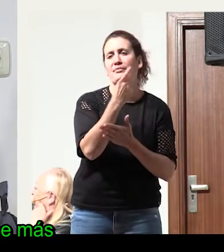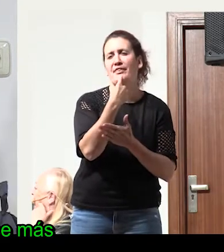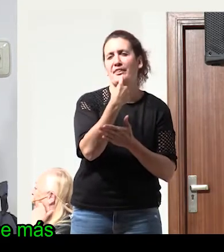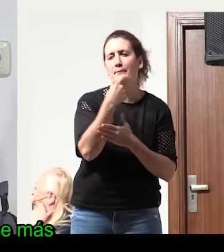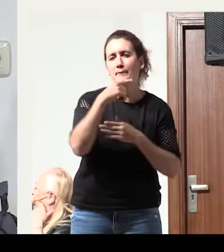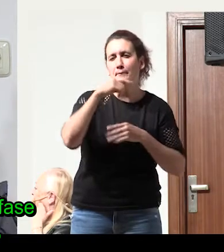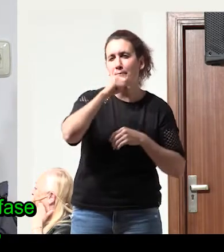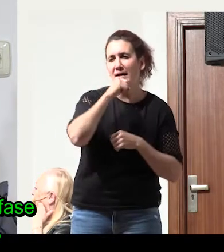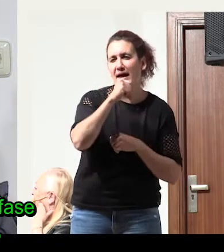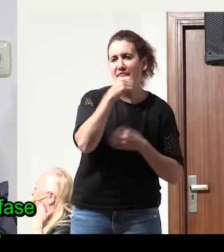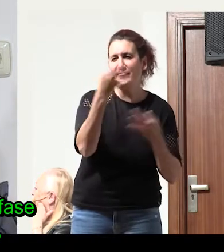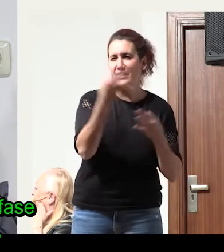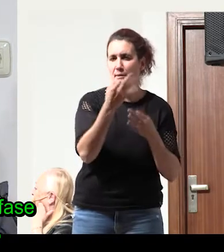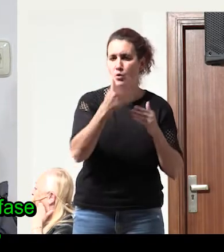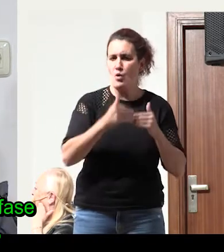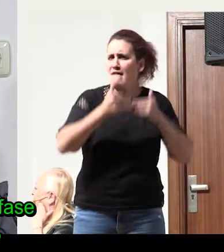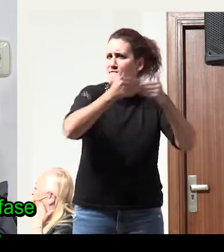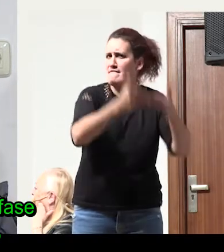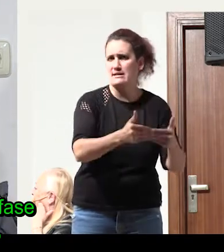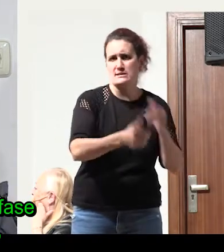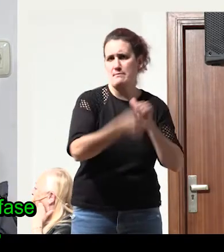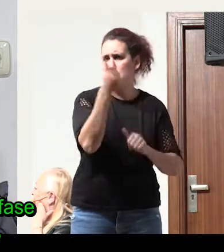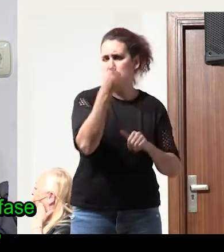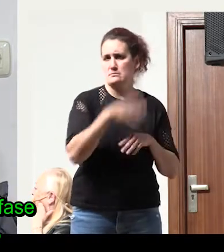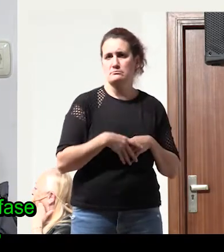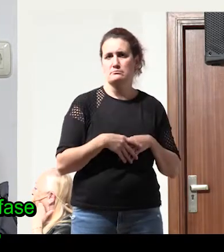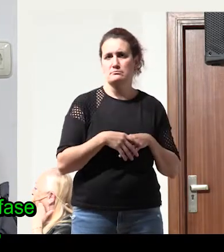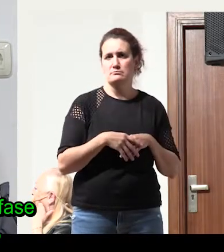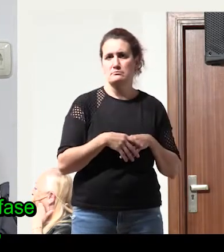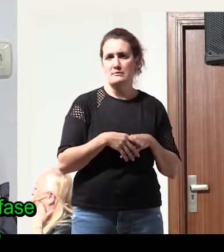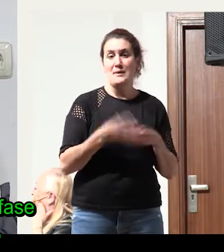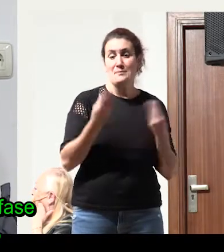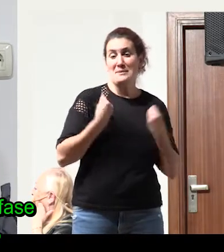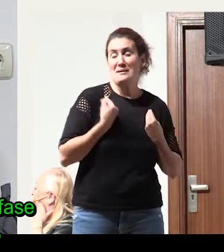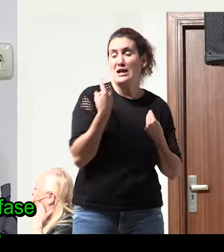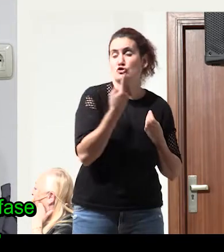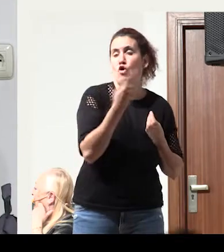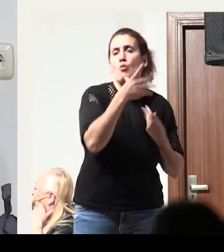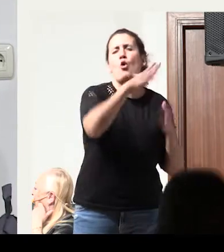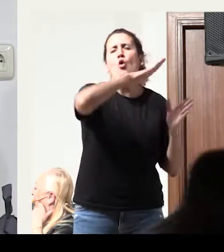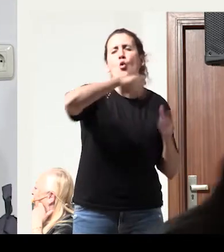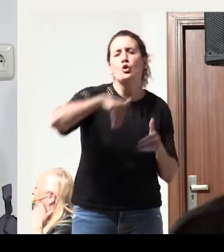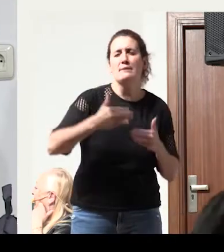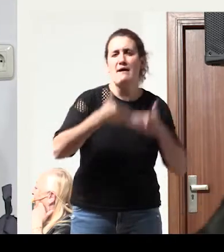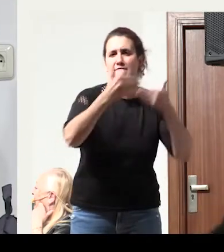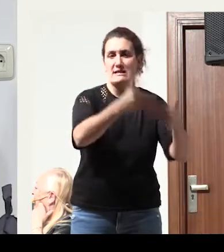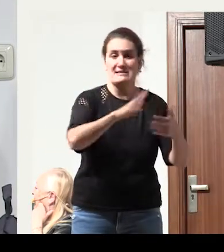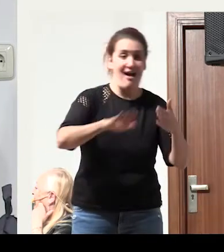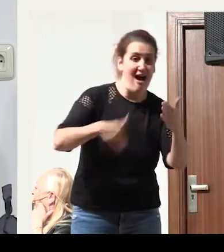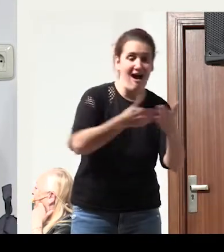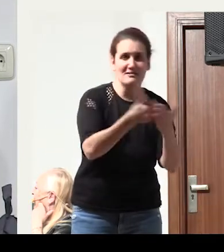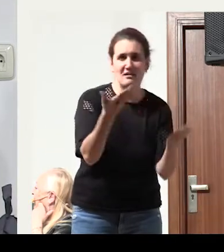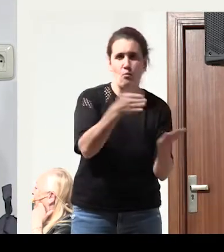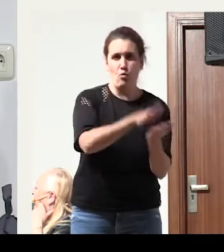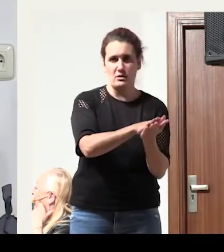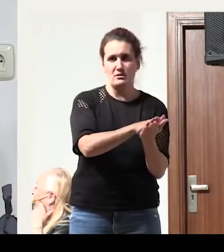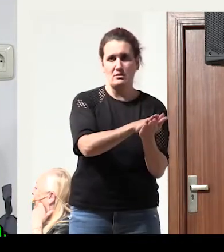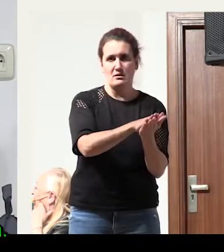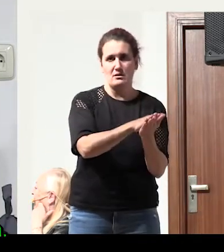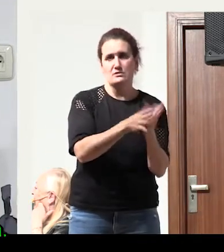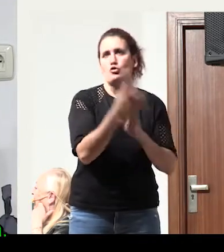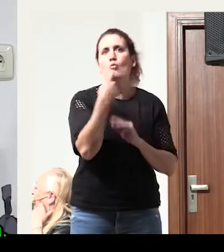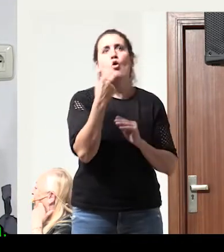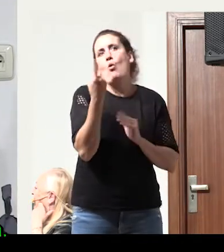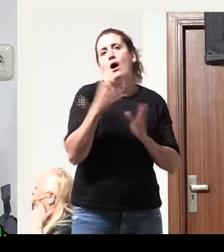una fase más y no vivirla solo como la última fase que te conduce a la muerte, porque entonces ya es como, ¿no?, es como un camino sin más,